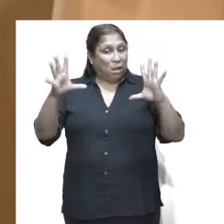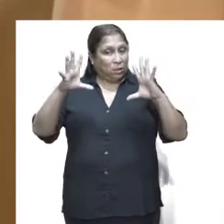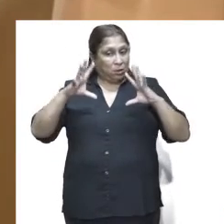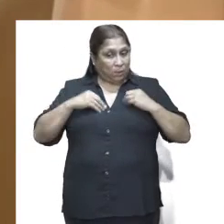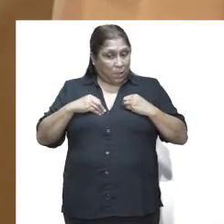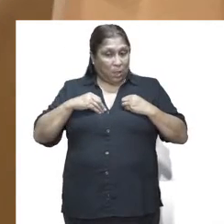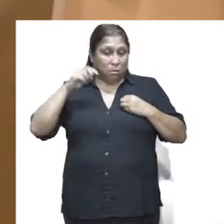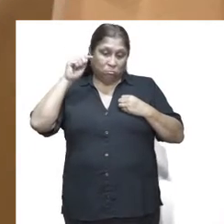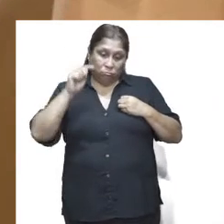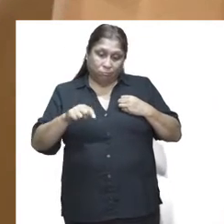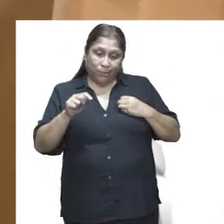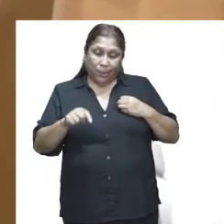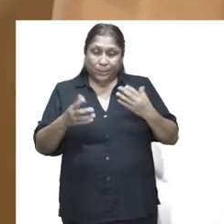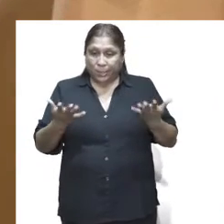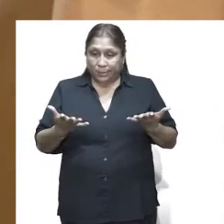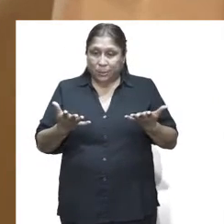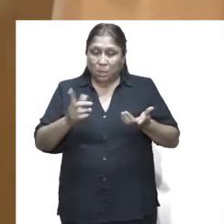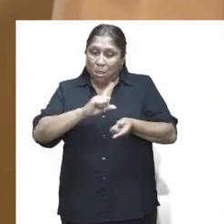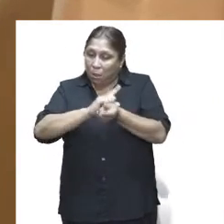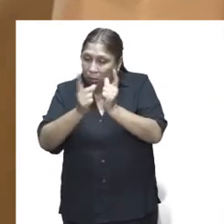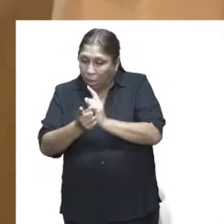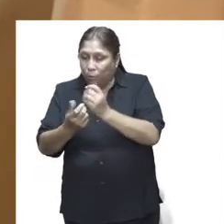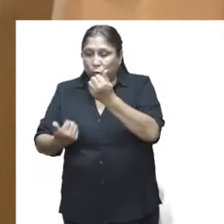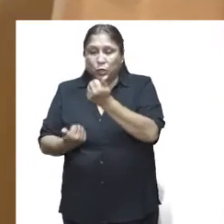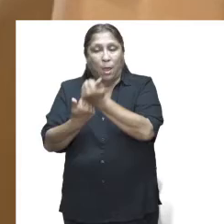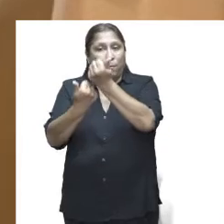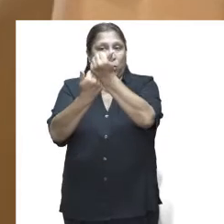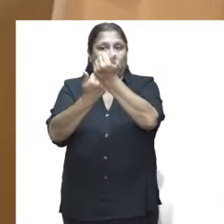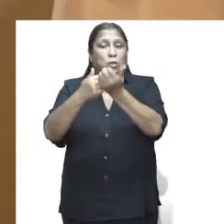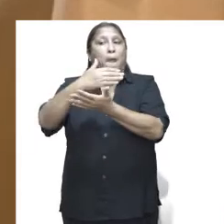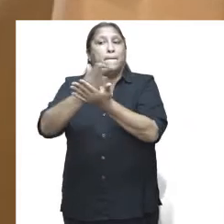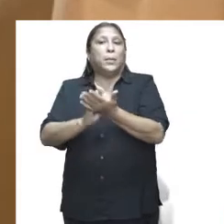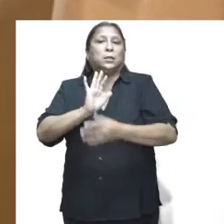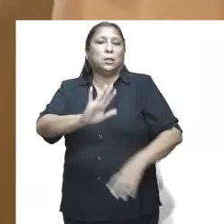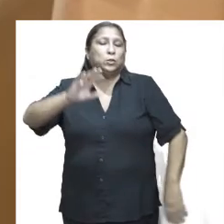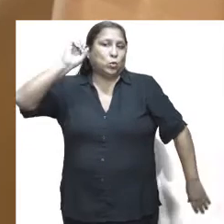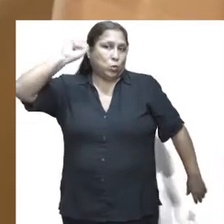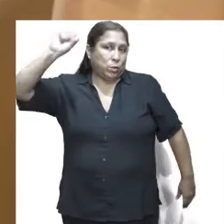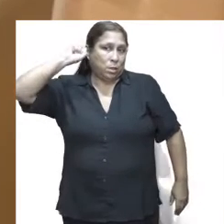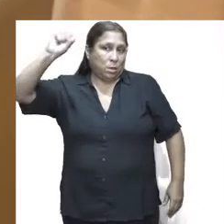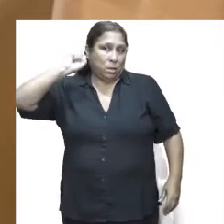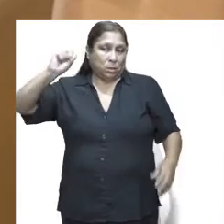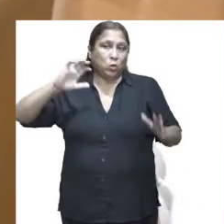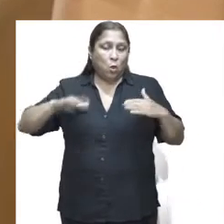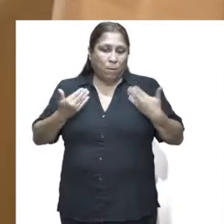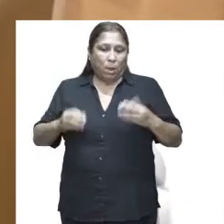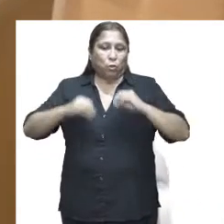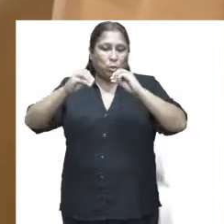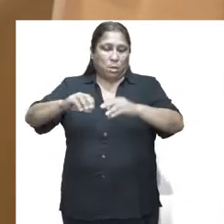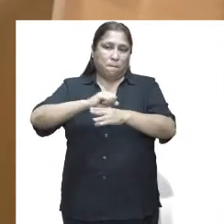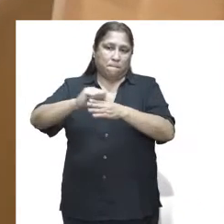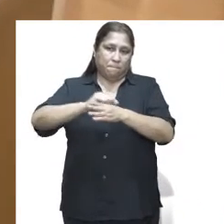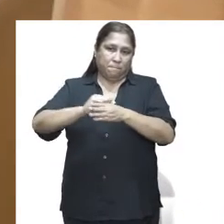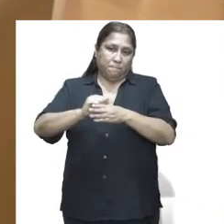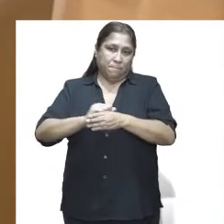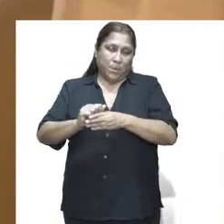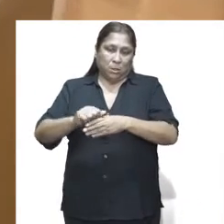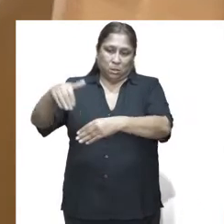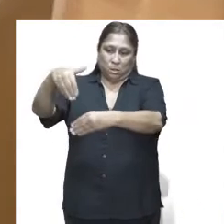esos apoyos o esas medidas son parte de su derecho para poder ejercer, ¿no? El